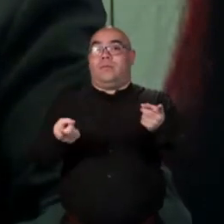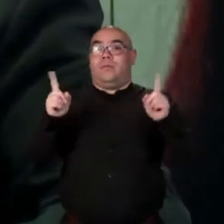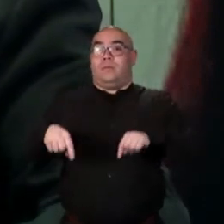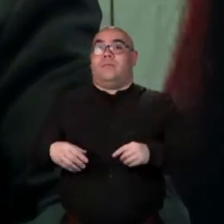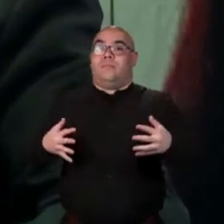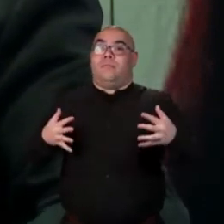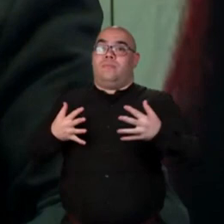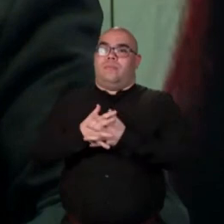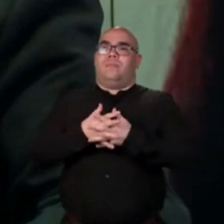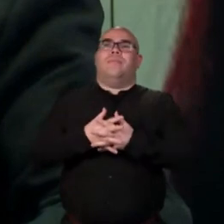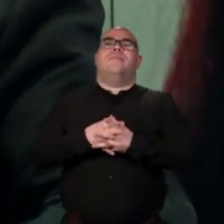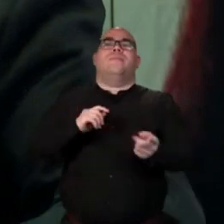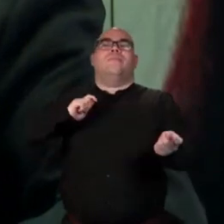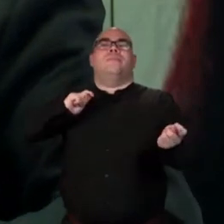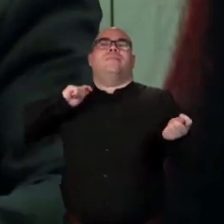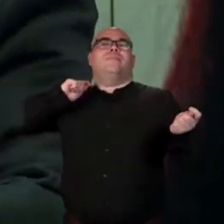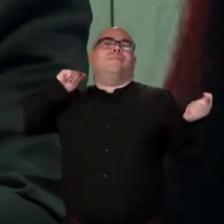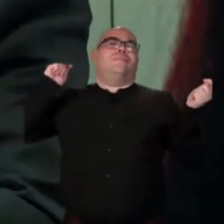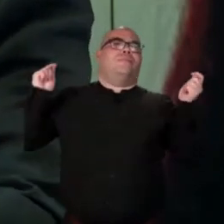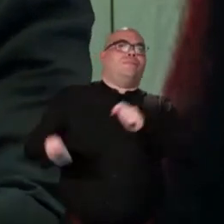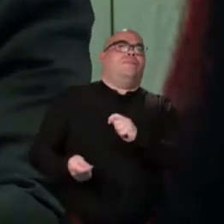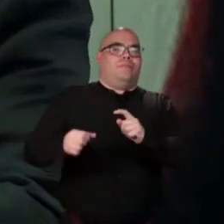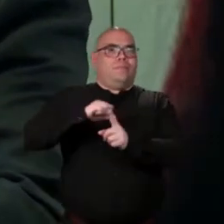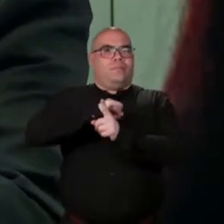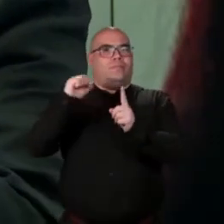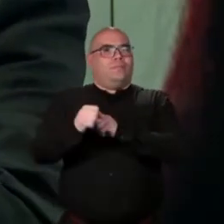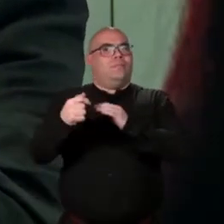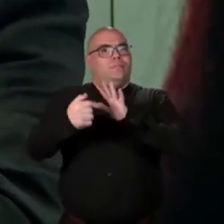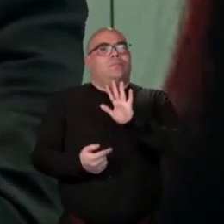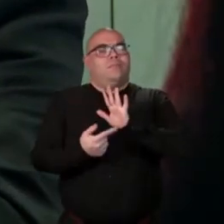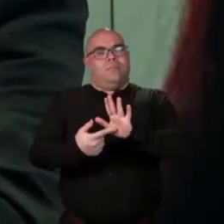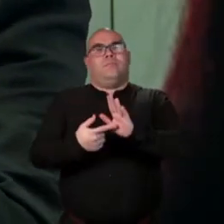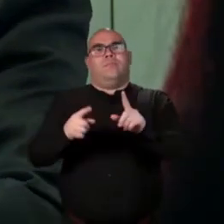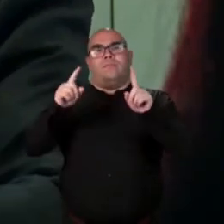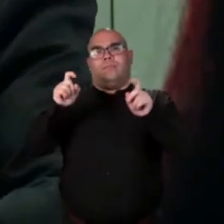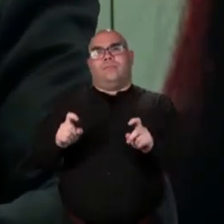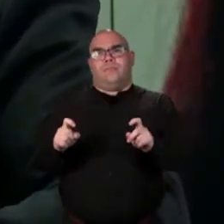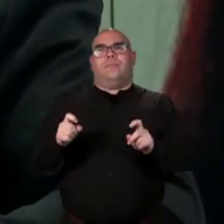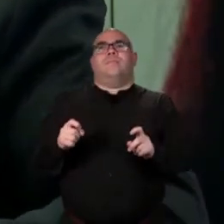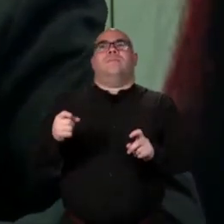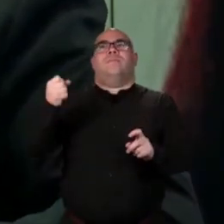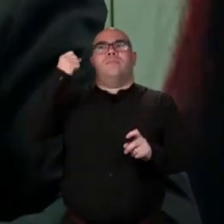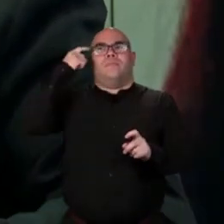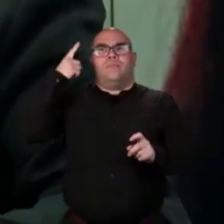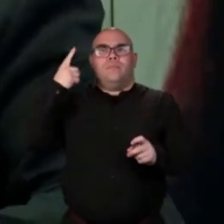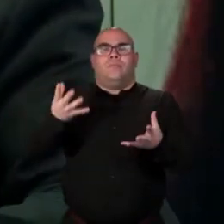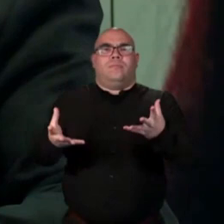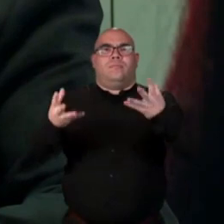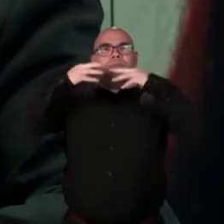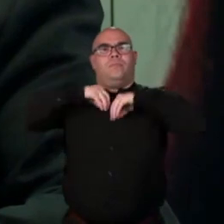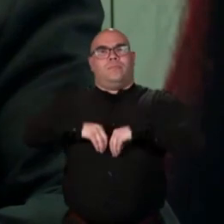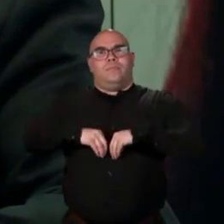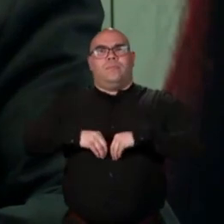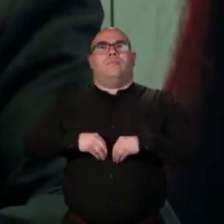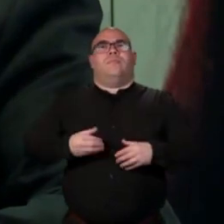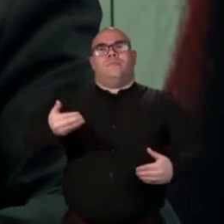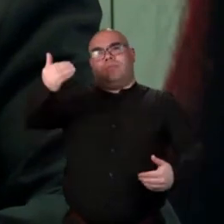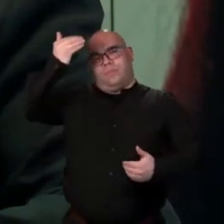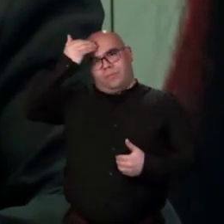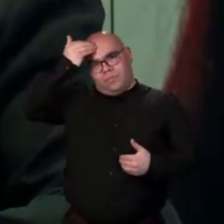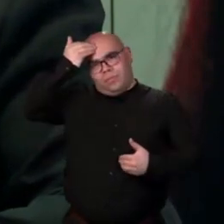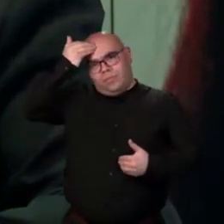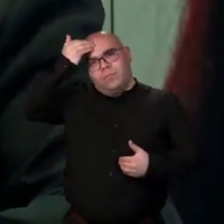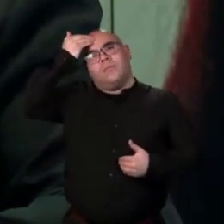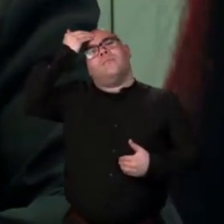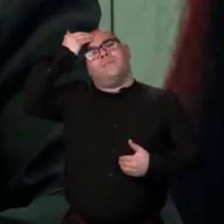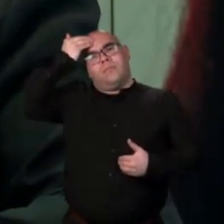una transformación socioambiental que le da un sentido particular a asumir de manera muy consciente y